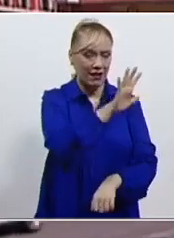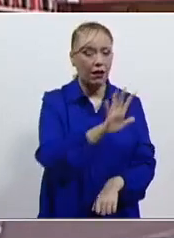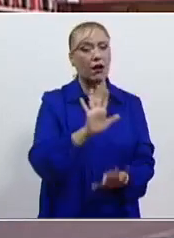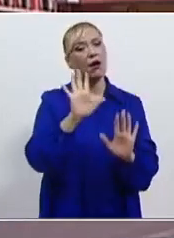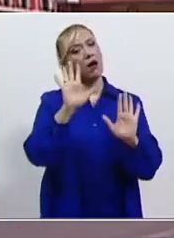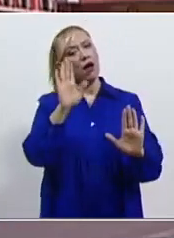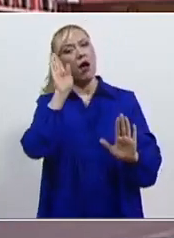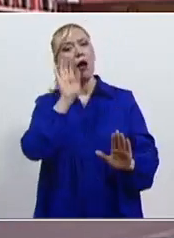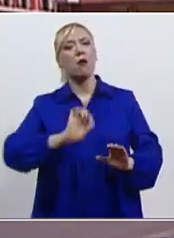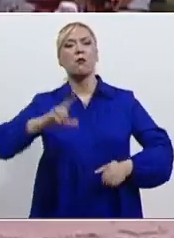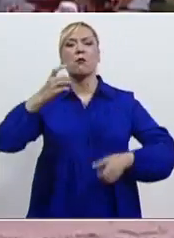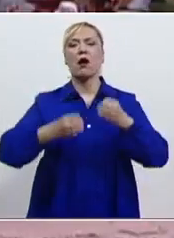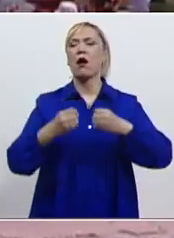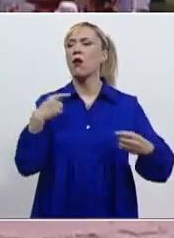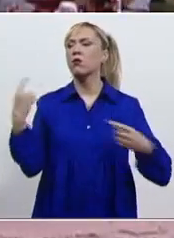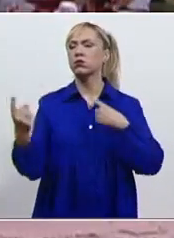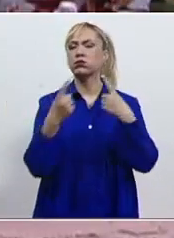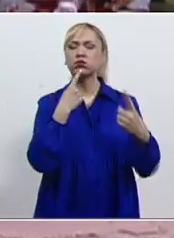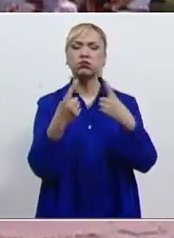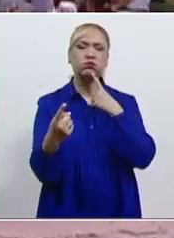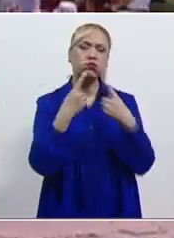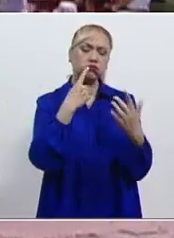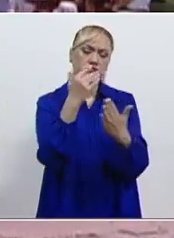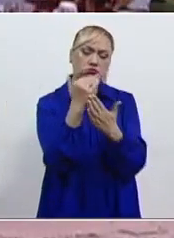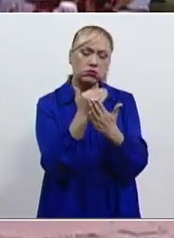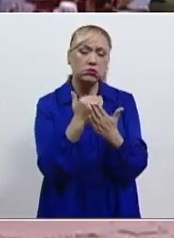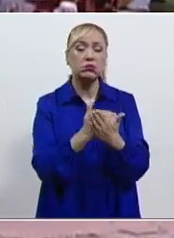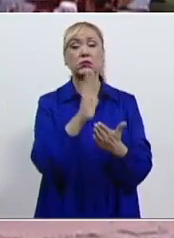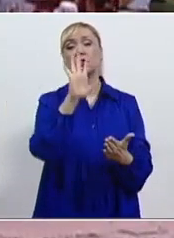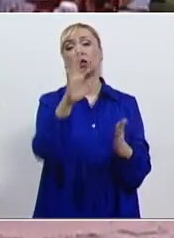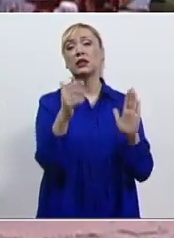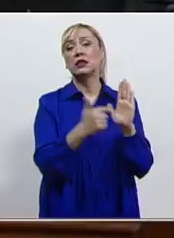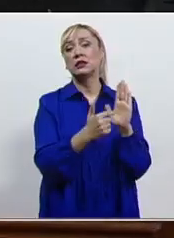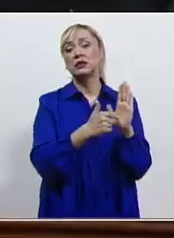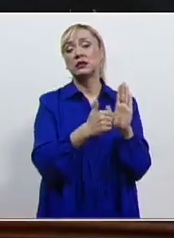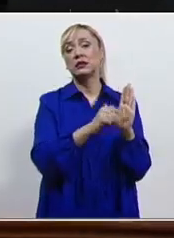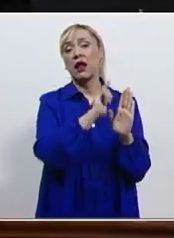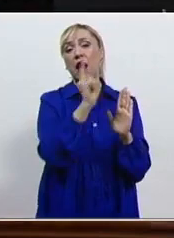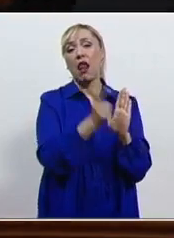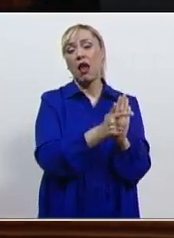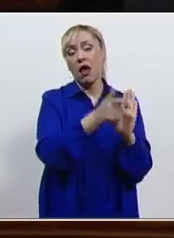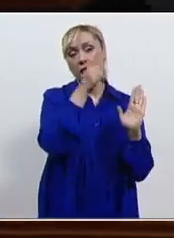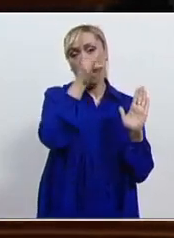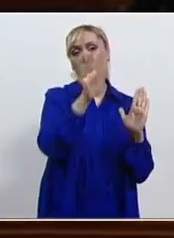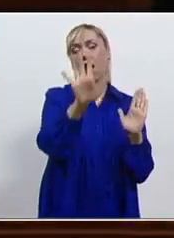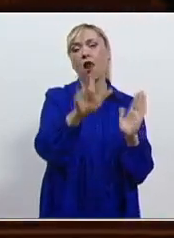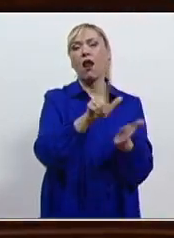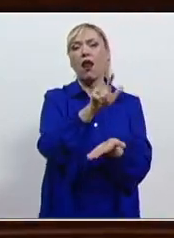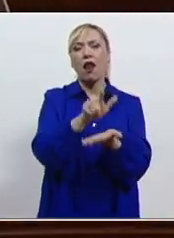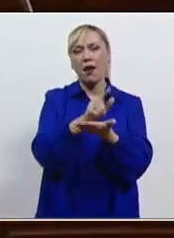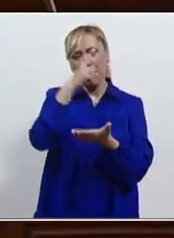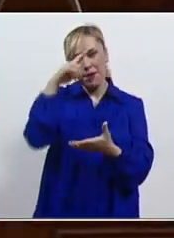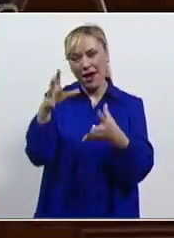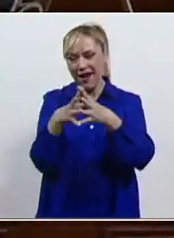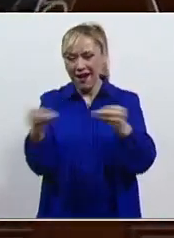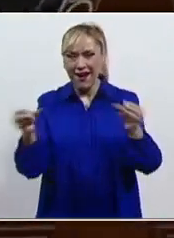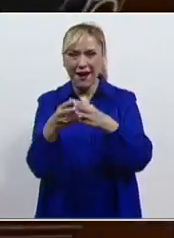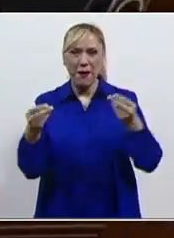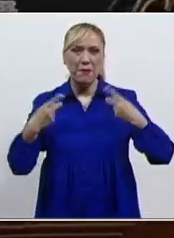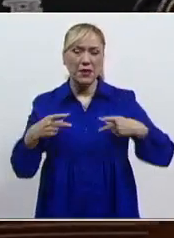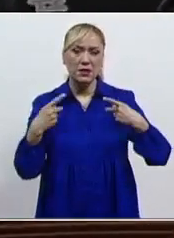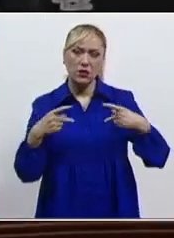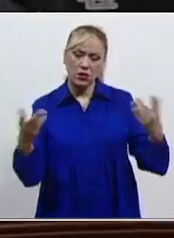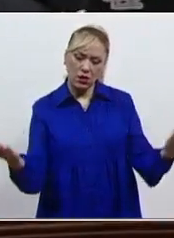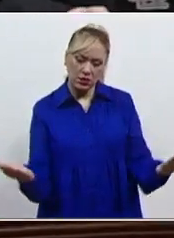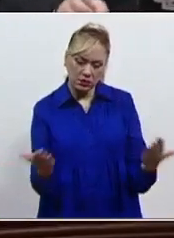criterio establecido en diversos precedentes en el sentido de que la norma impugnada prevista en la ley en materia de desaparición de personas del mencionado